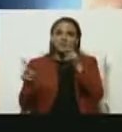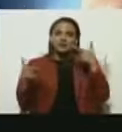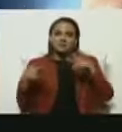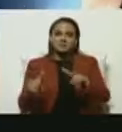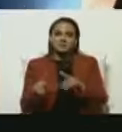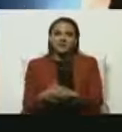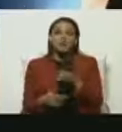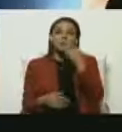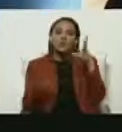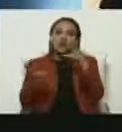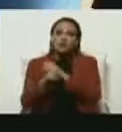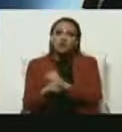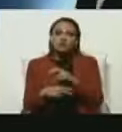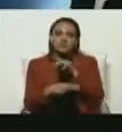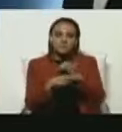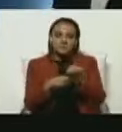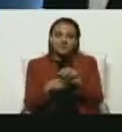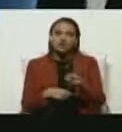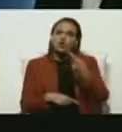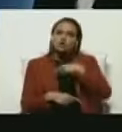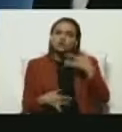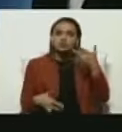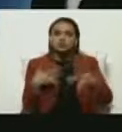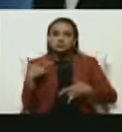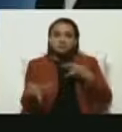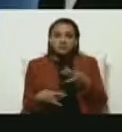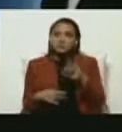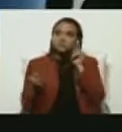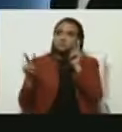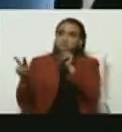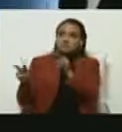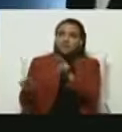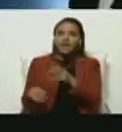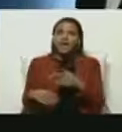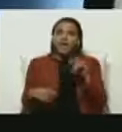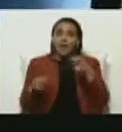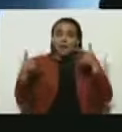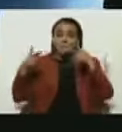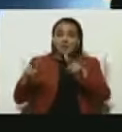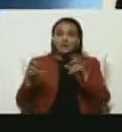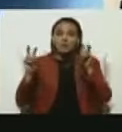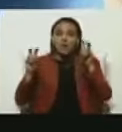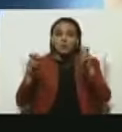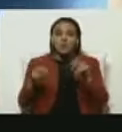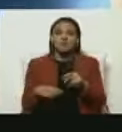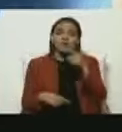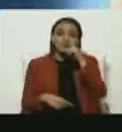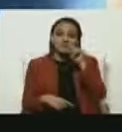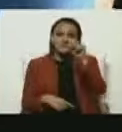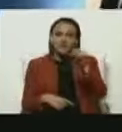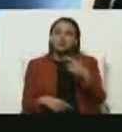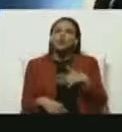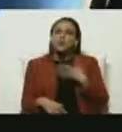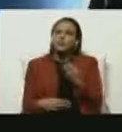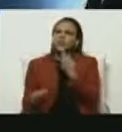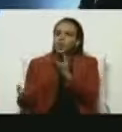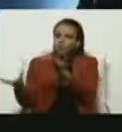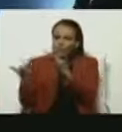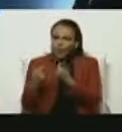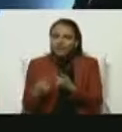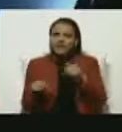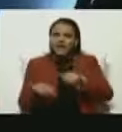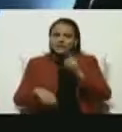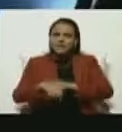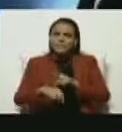noches, ministro. Acabamos de disfrutar de este estreno de la película Nicolás. ¿Qué puede decir a esta hora